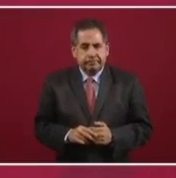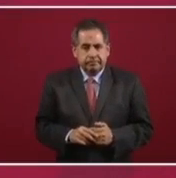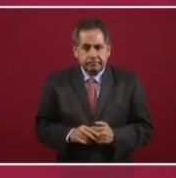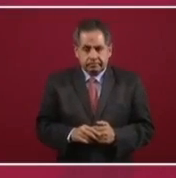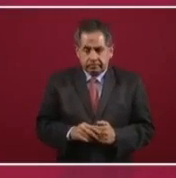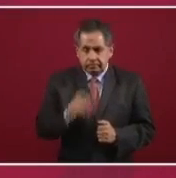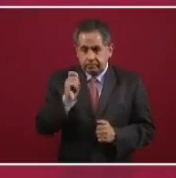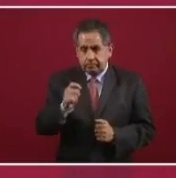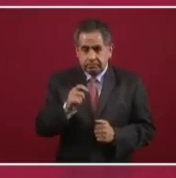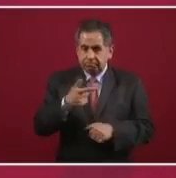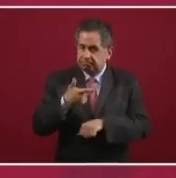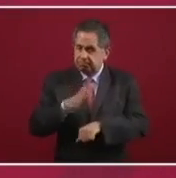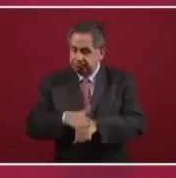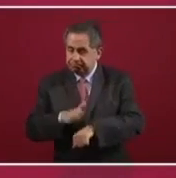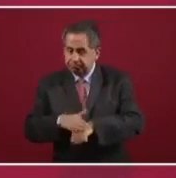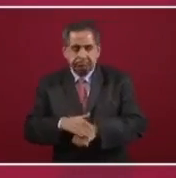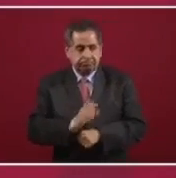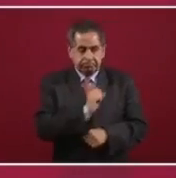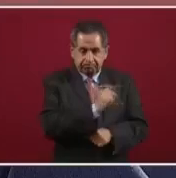ir señalando